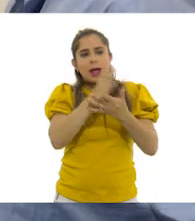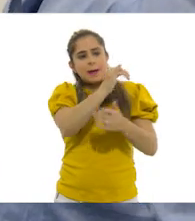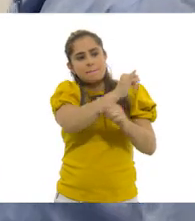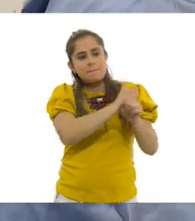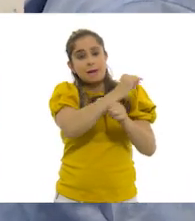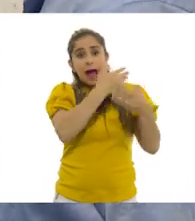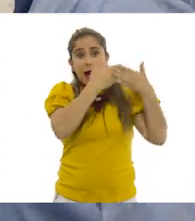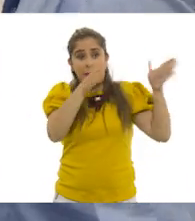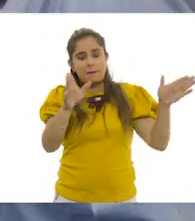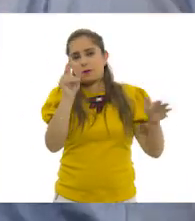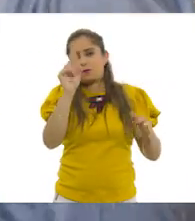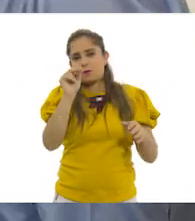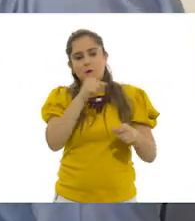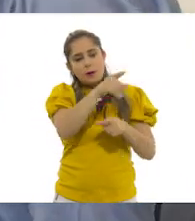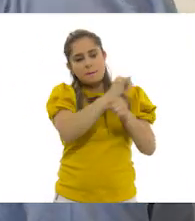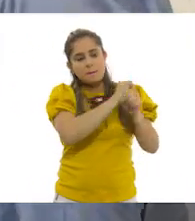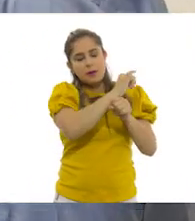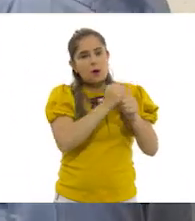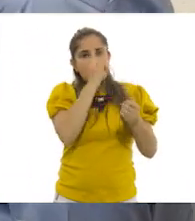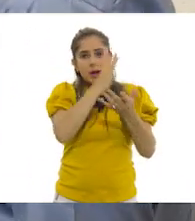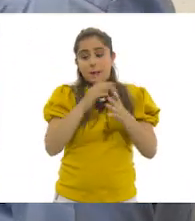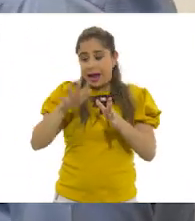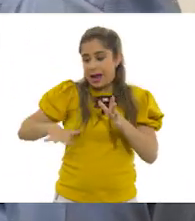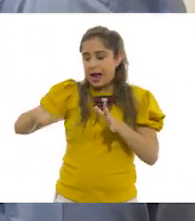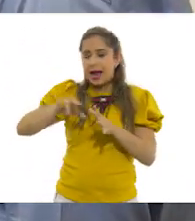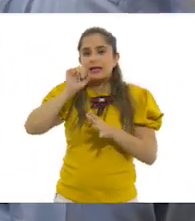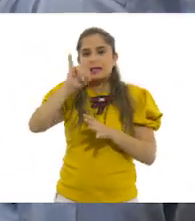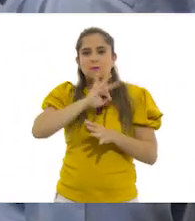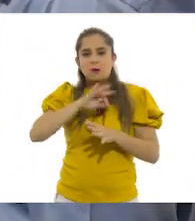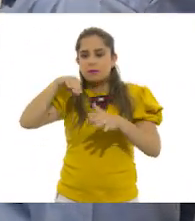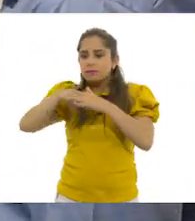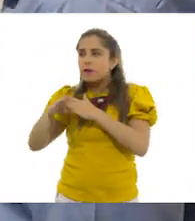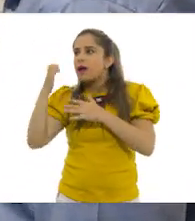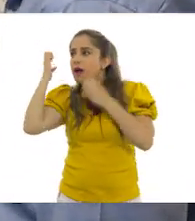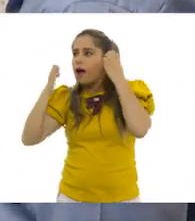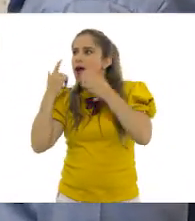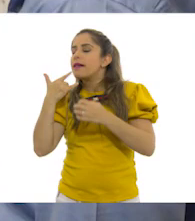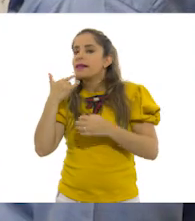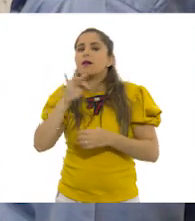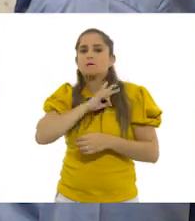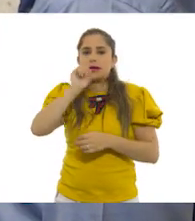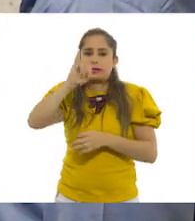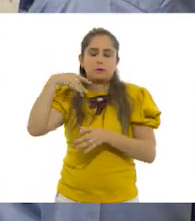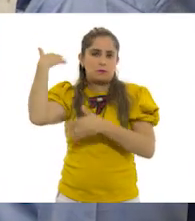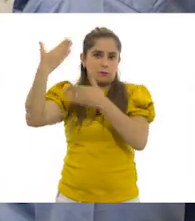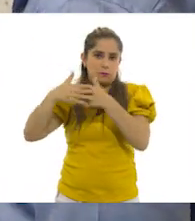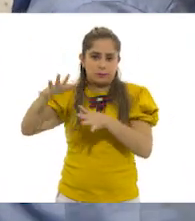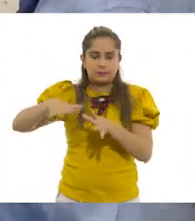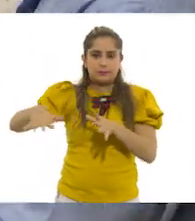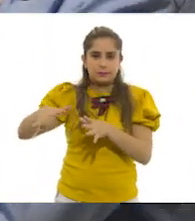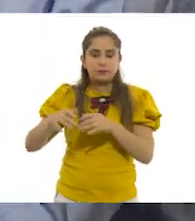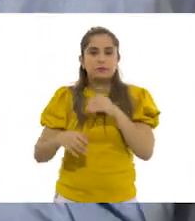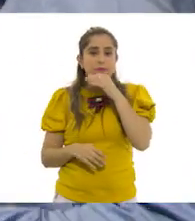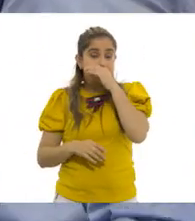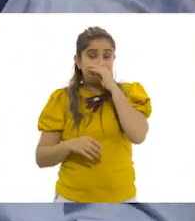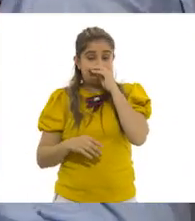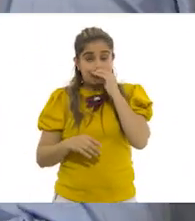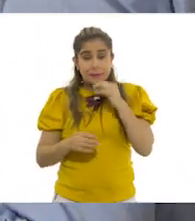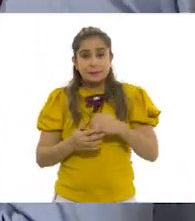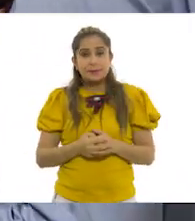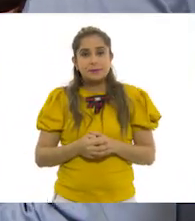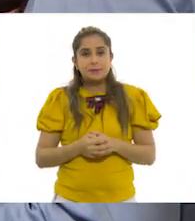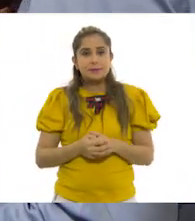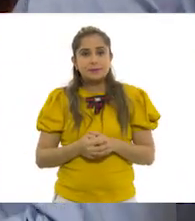Pero esta sí es para fines de exhibición. Sí. ¿Cuánto no habrá de todo lo que